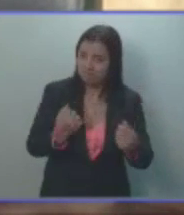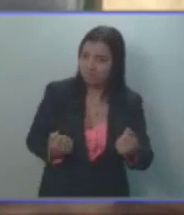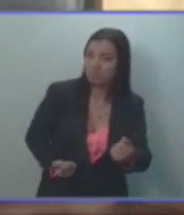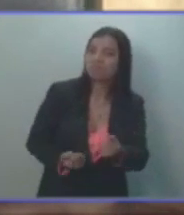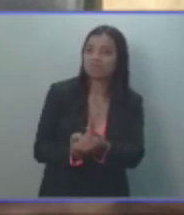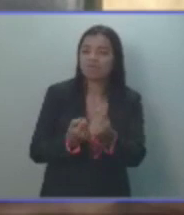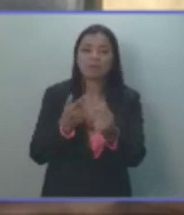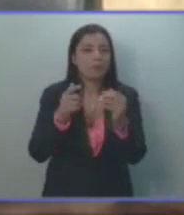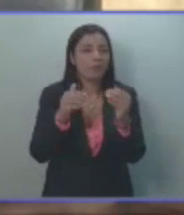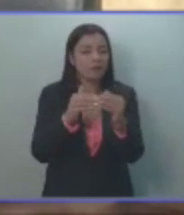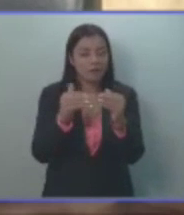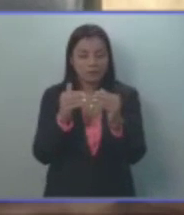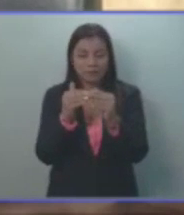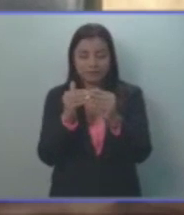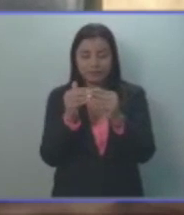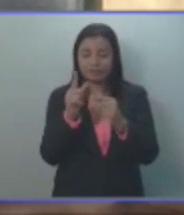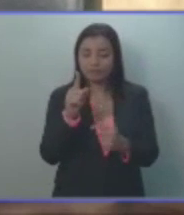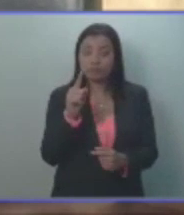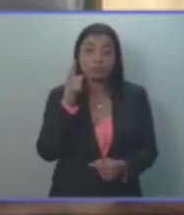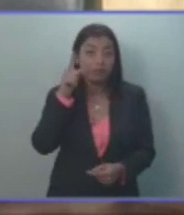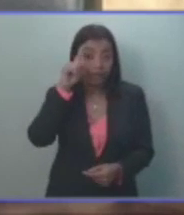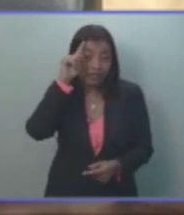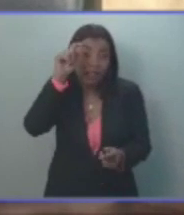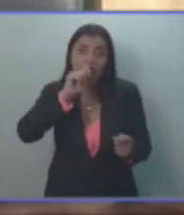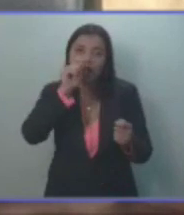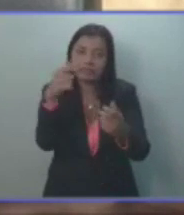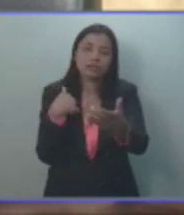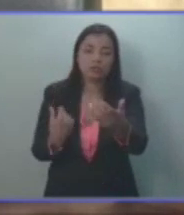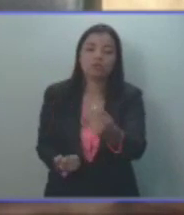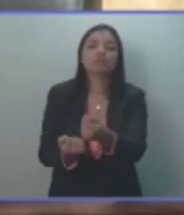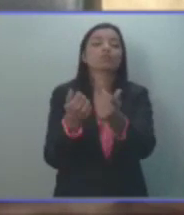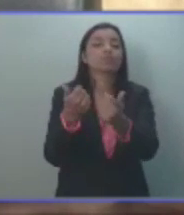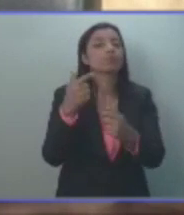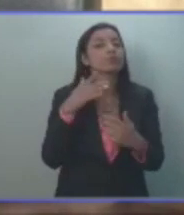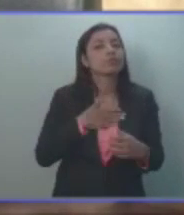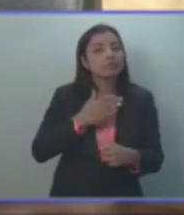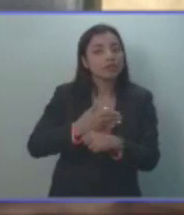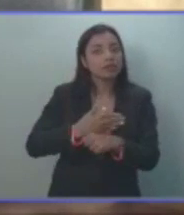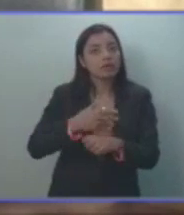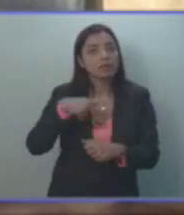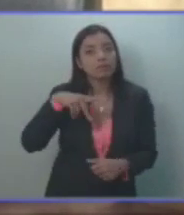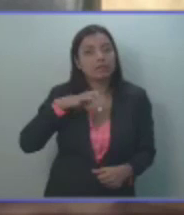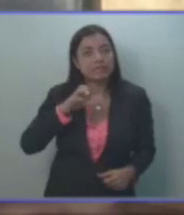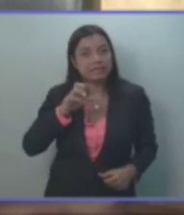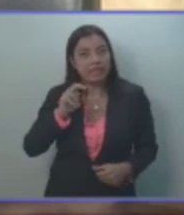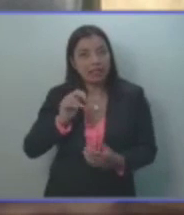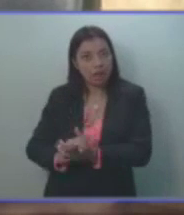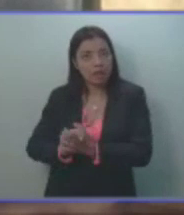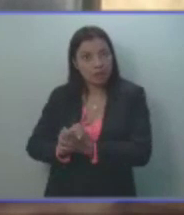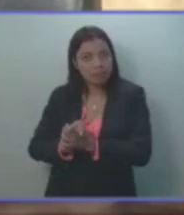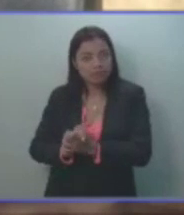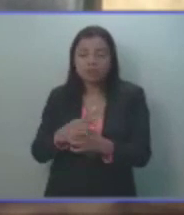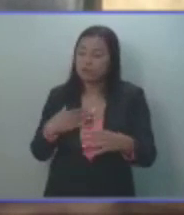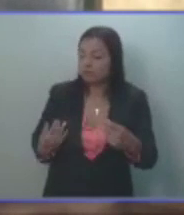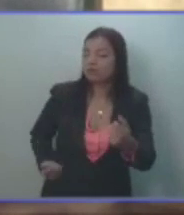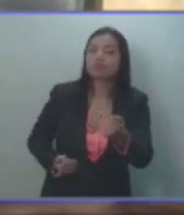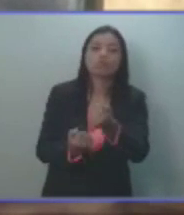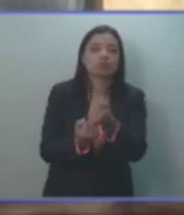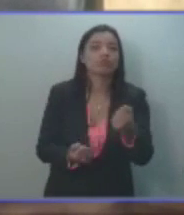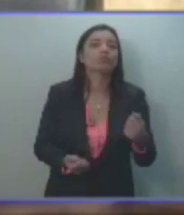a esta iniciativa y, por supuesto, también el grupo parlamentario del Partido de Concertación Nacional.